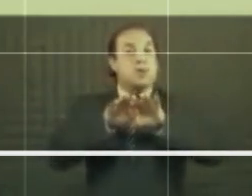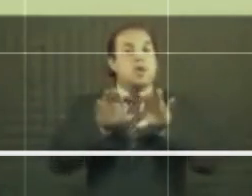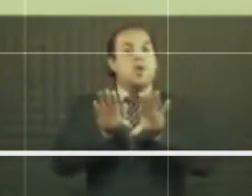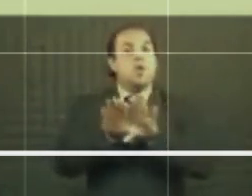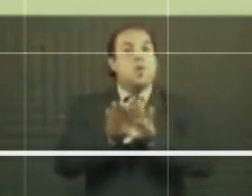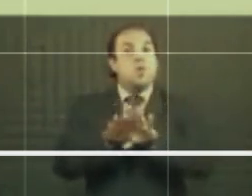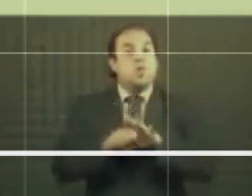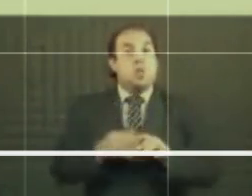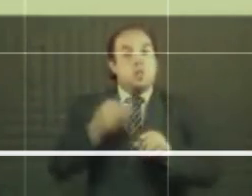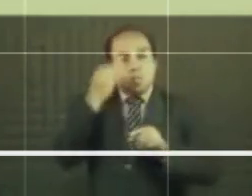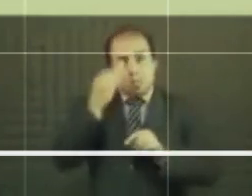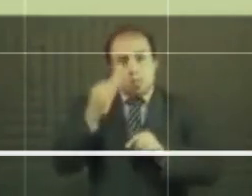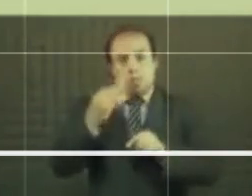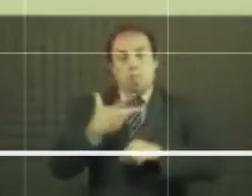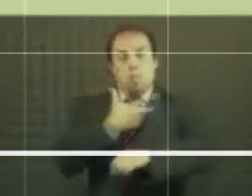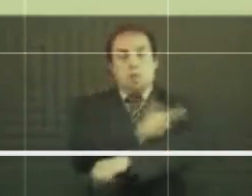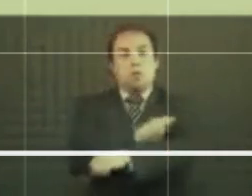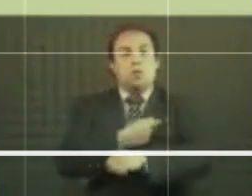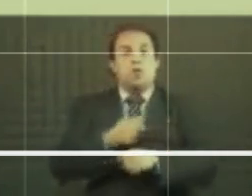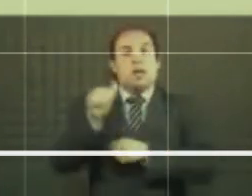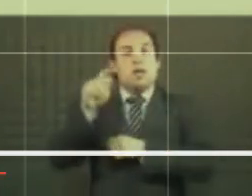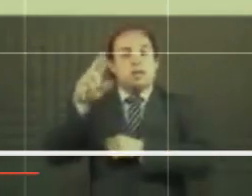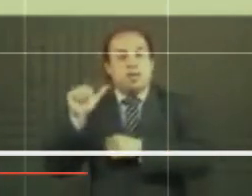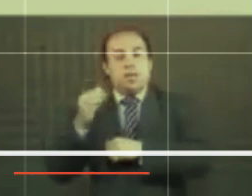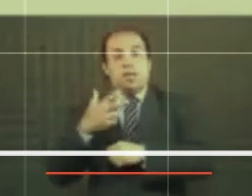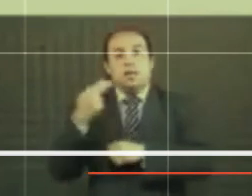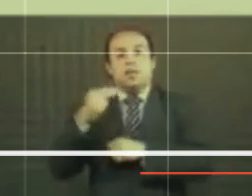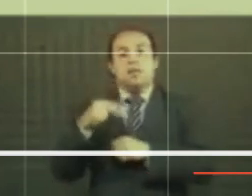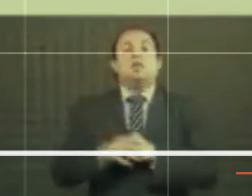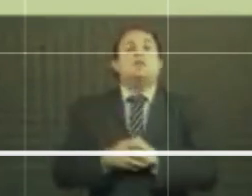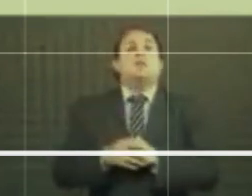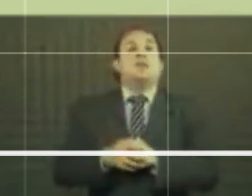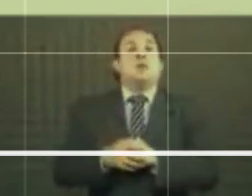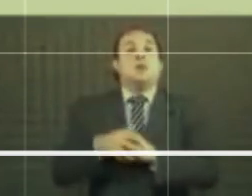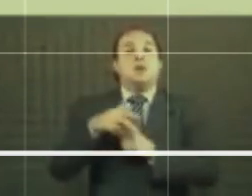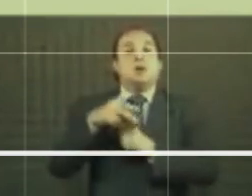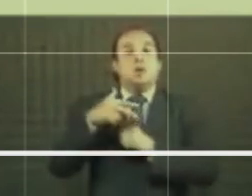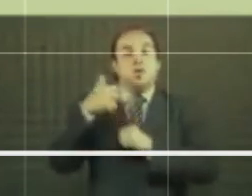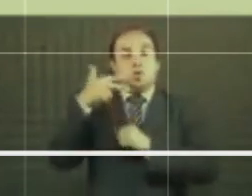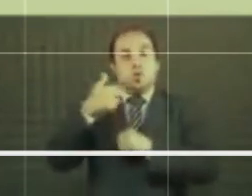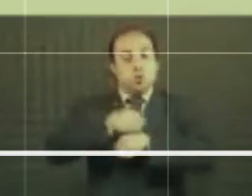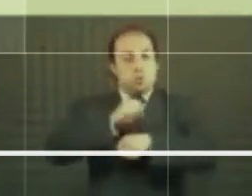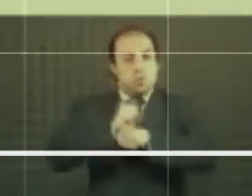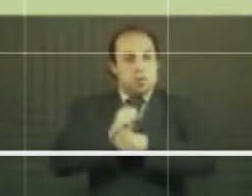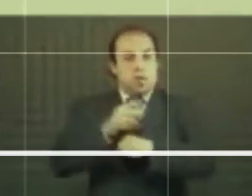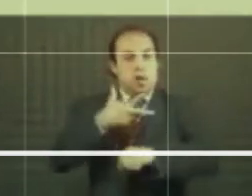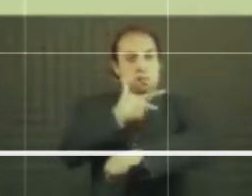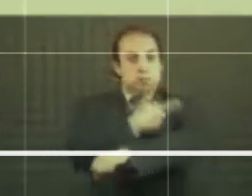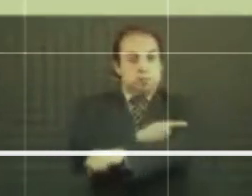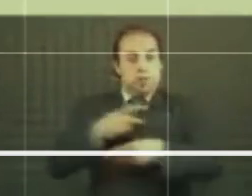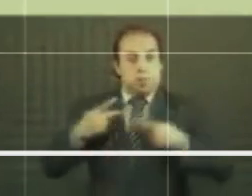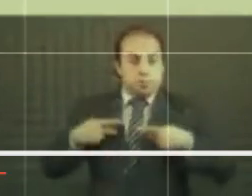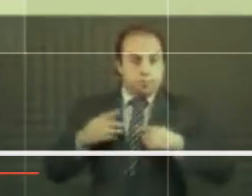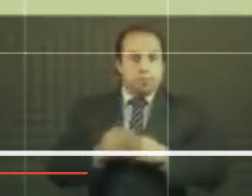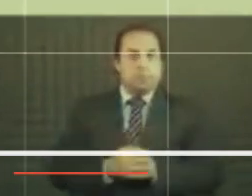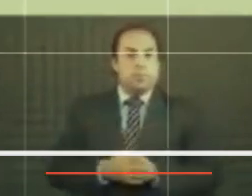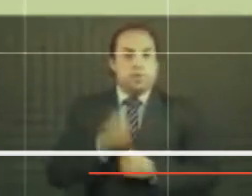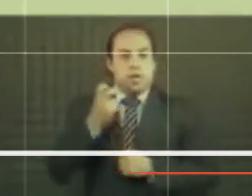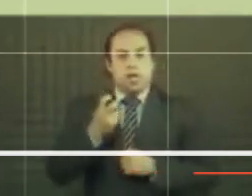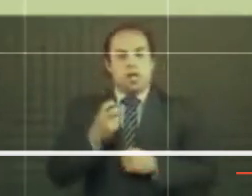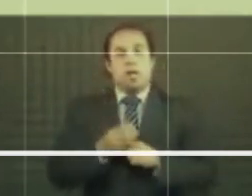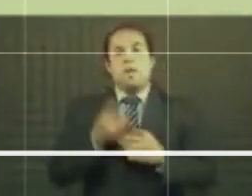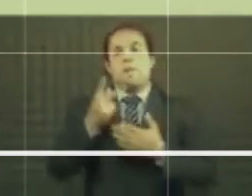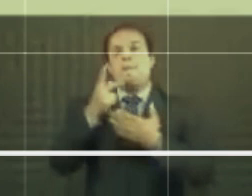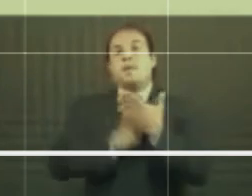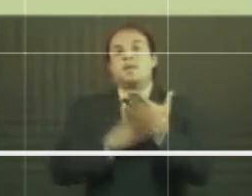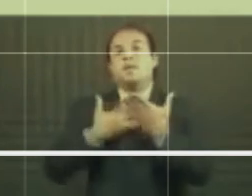van cumpliendo los tiempos de la vacuna AstraZeneca, que requiere 8 semanas para ir poniéndoselas a las personas conforme van pasando estos tiempos. Y esta es la proyección que tenemos de